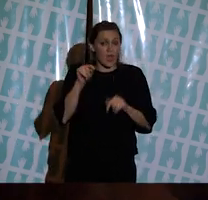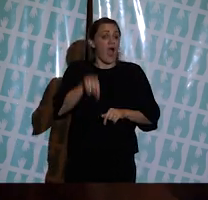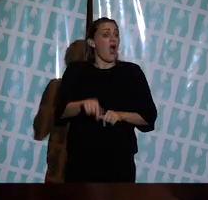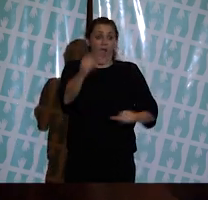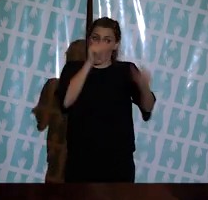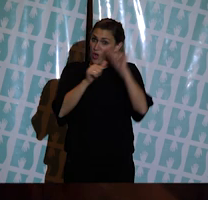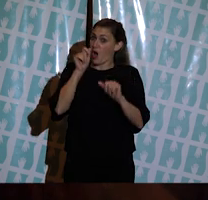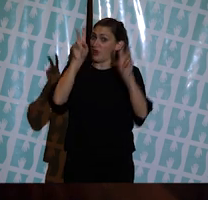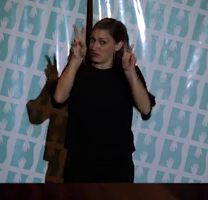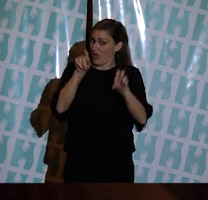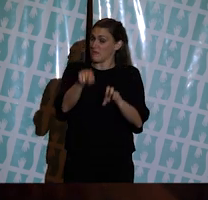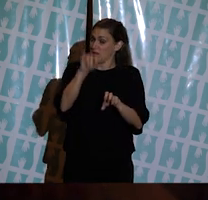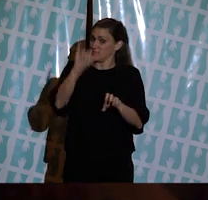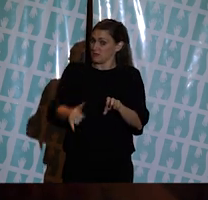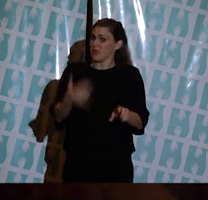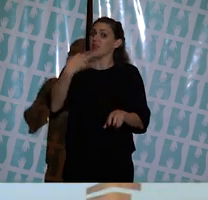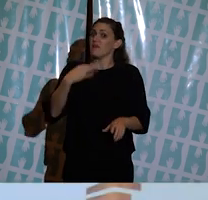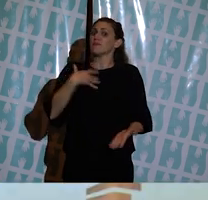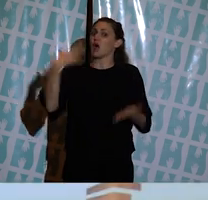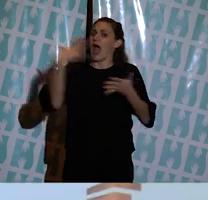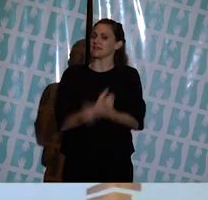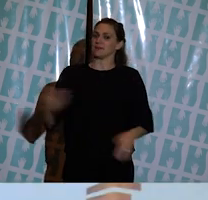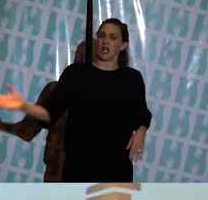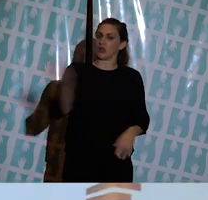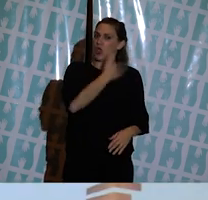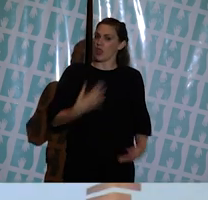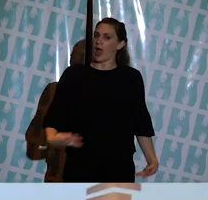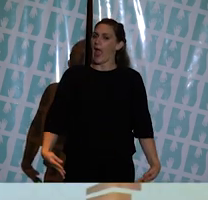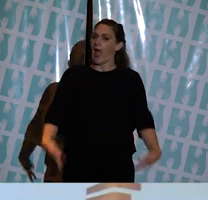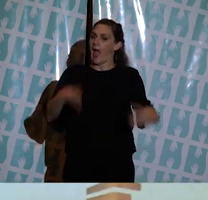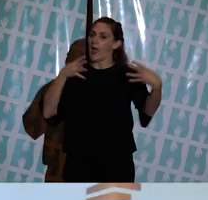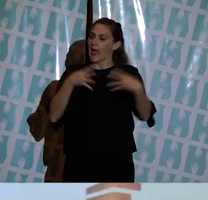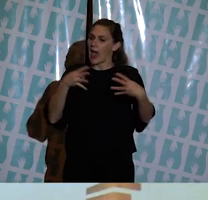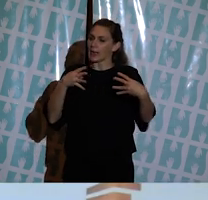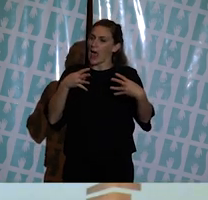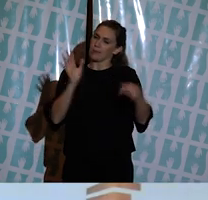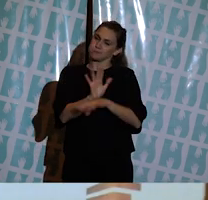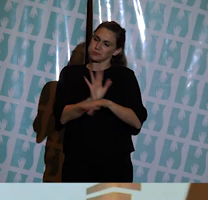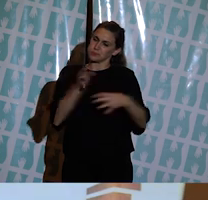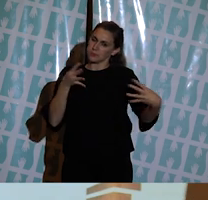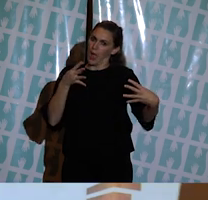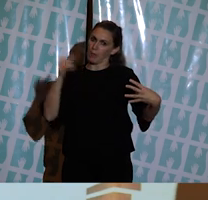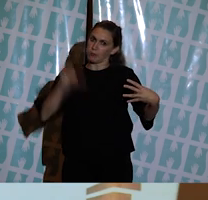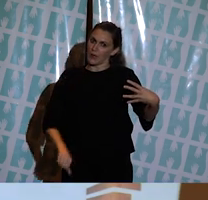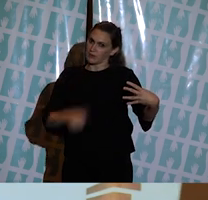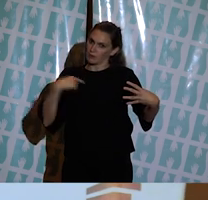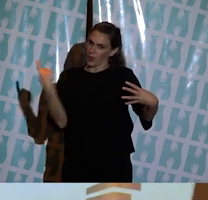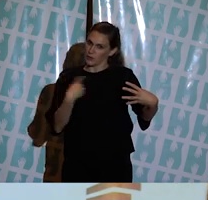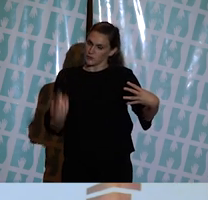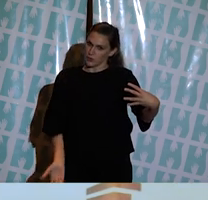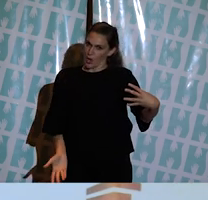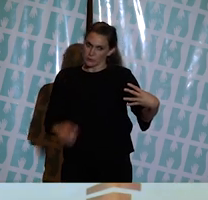cierto, tenemos que aceptar que hemos perdido una batalla como sociedad. Lo tenemos que asumir. Es una herida.